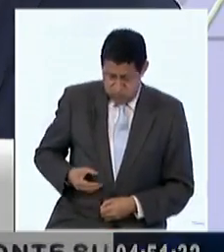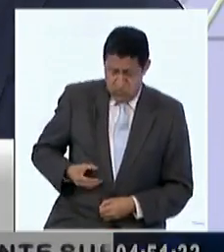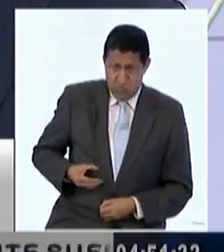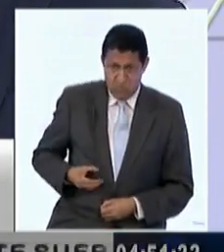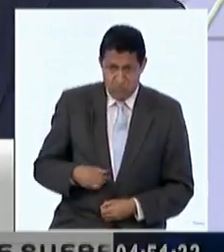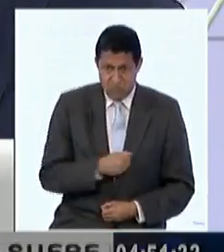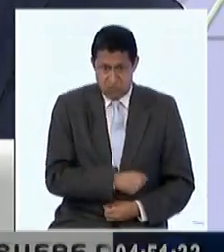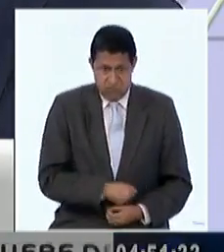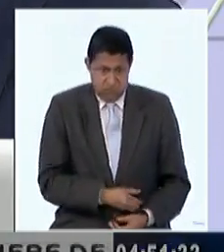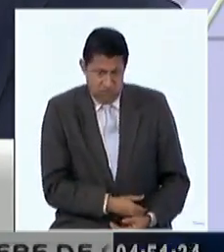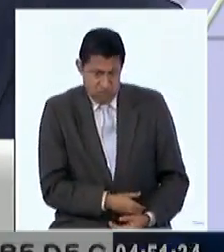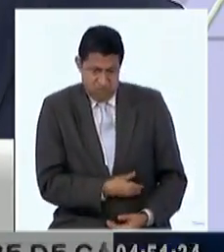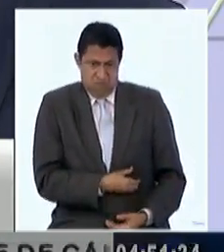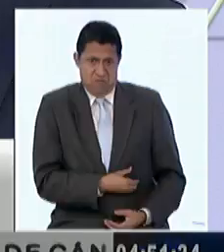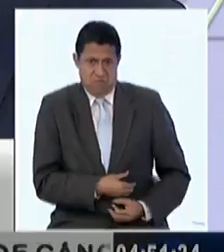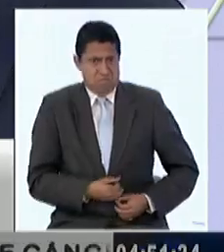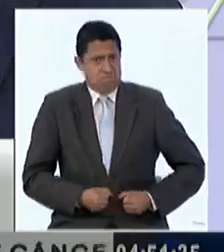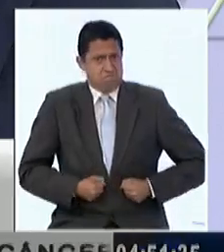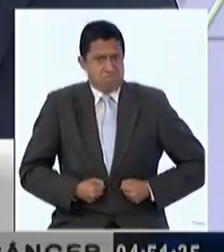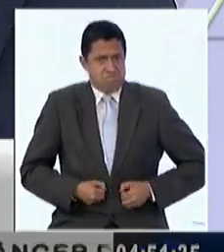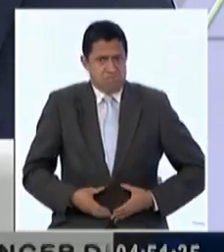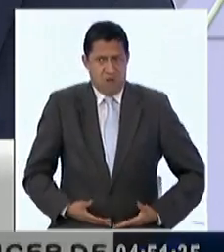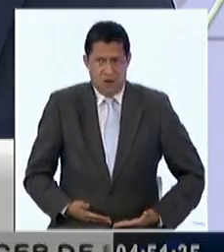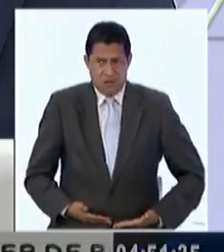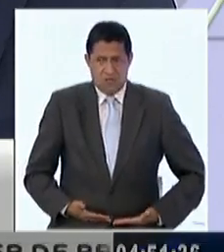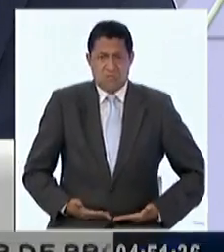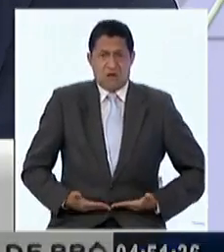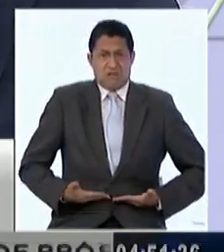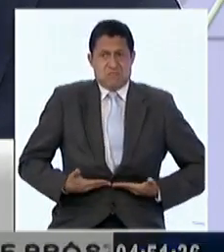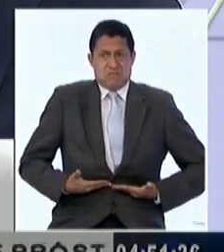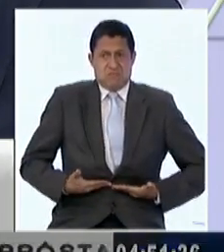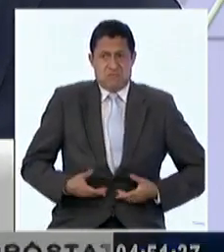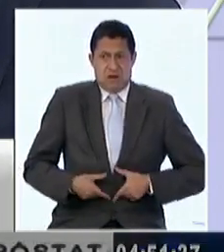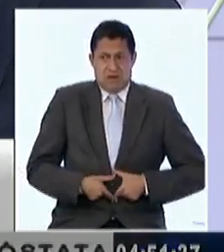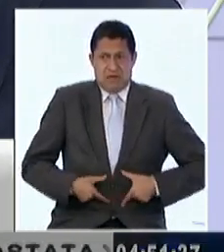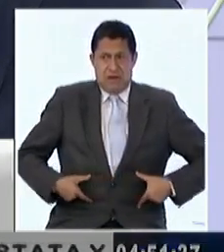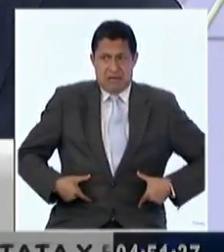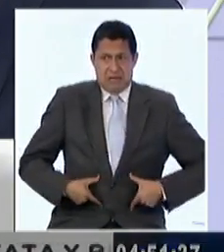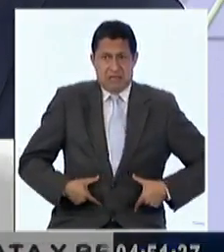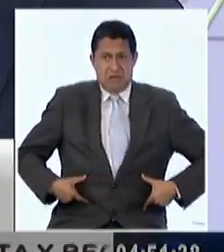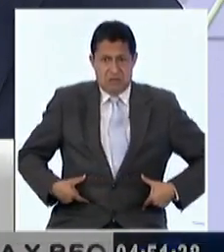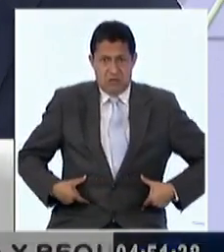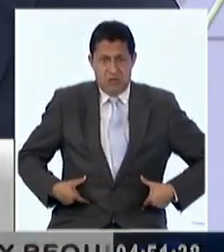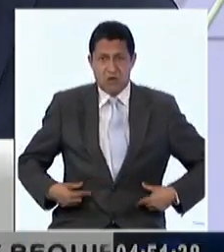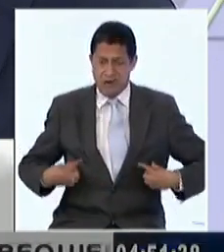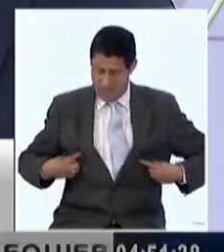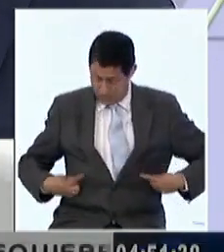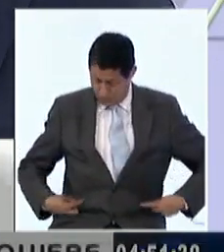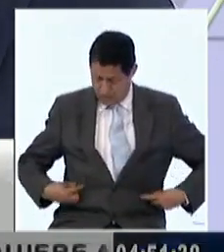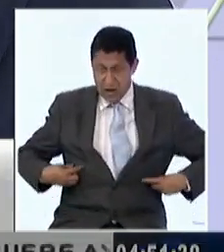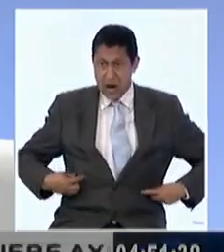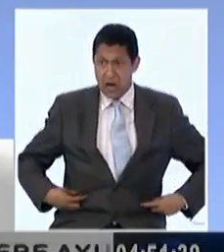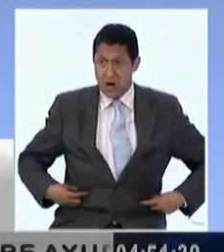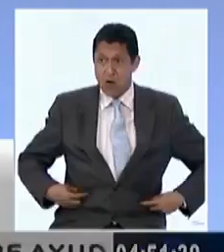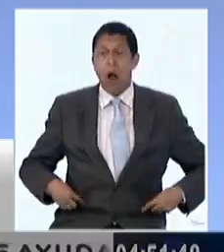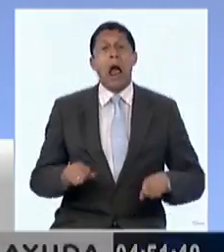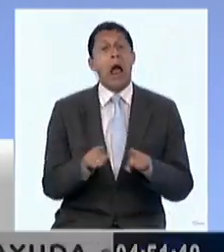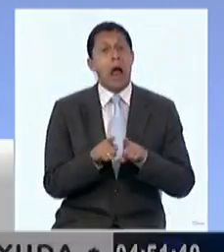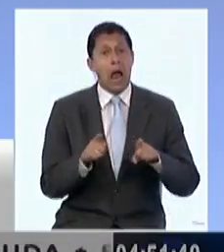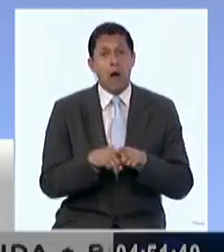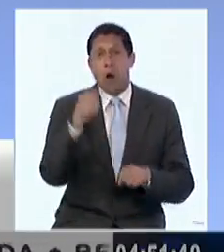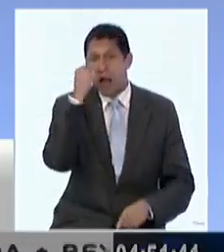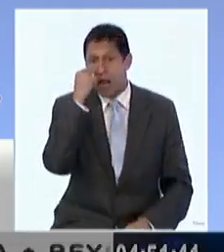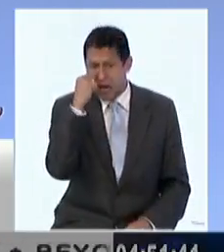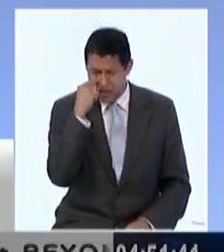y de proyección de los músculos del abdomen, especialmente los rectos abdominales y de los oblicuos. Lo mismo sucede con la